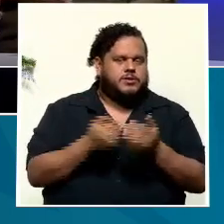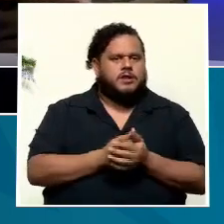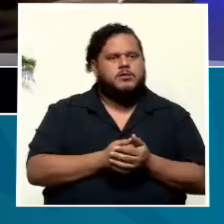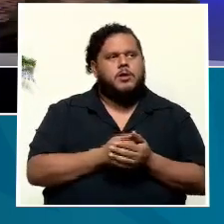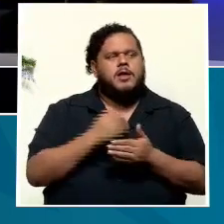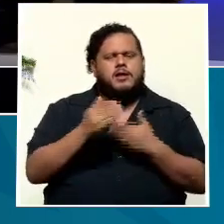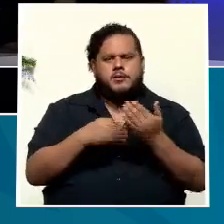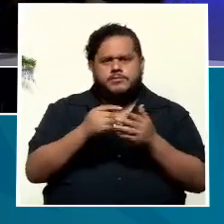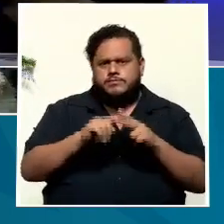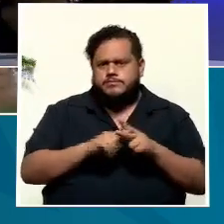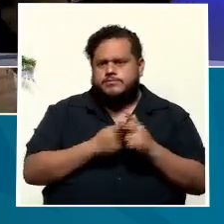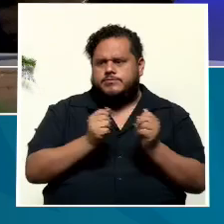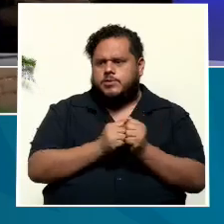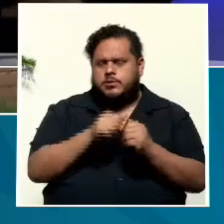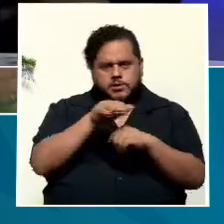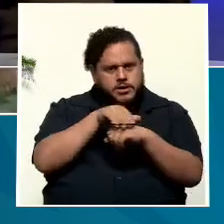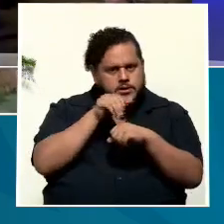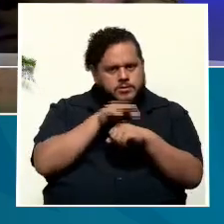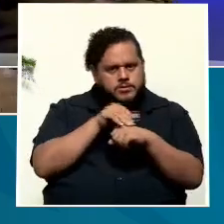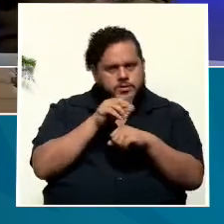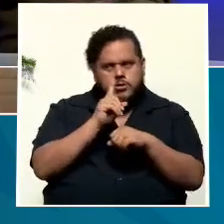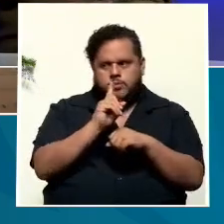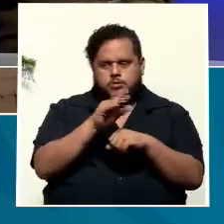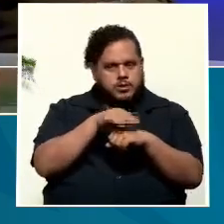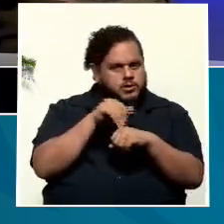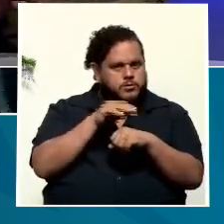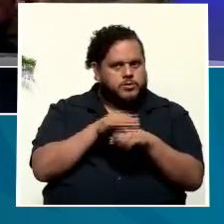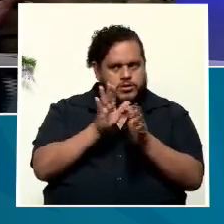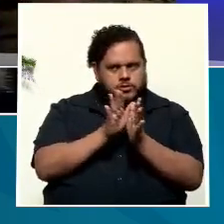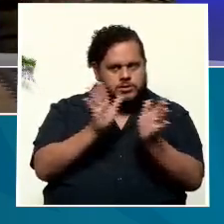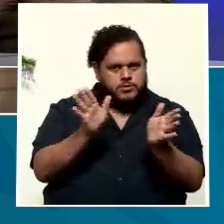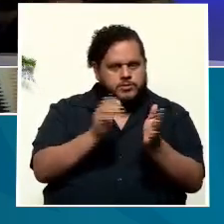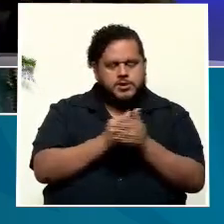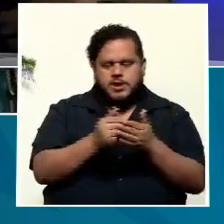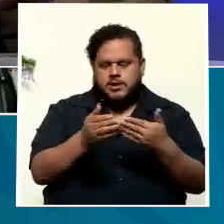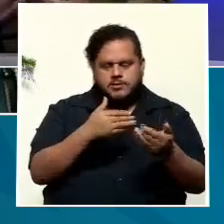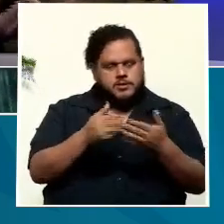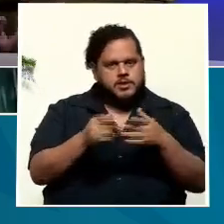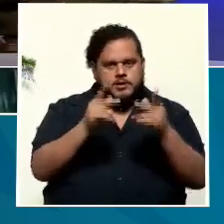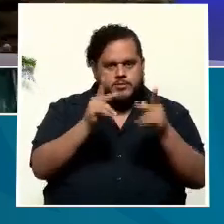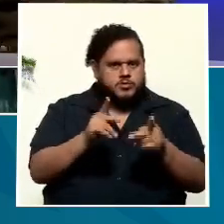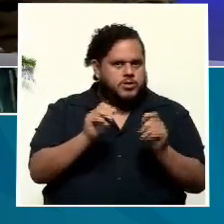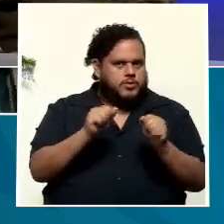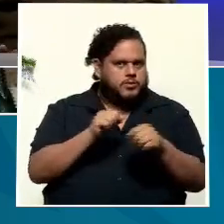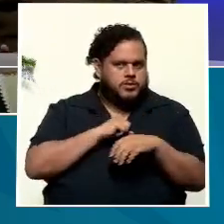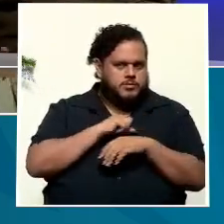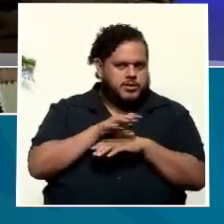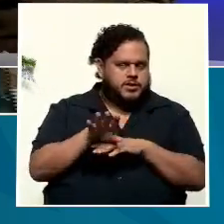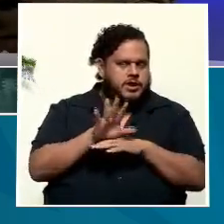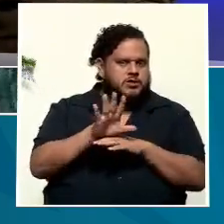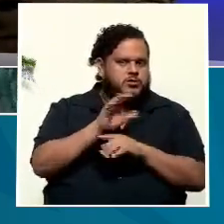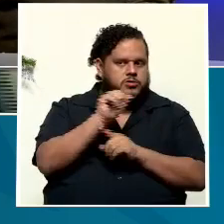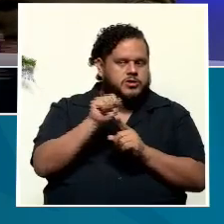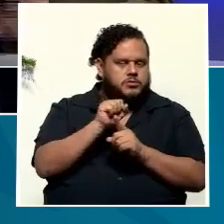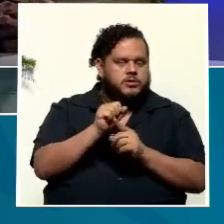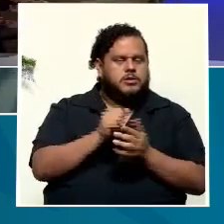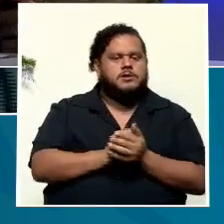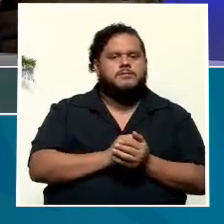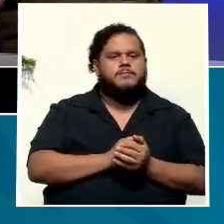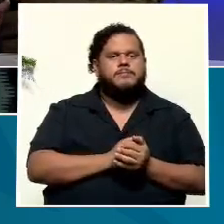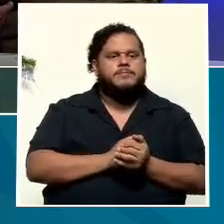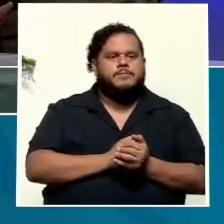proceso inicia con la convocatoria, hay una convocatoria pública, cualquier persona puede mandar sus atestados.